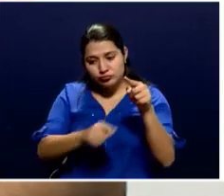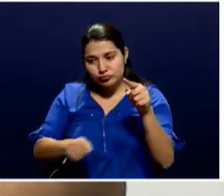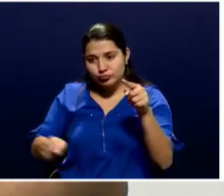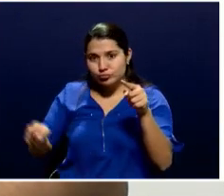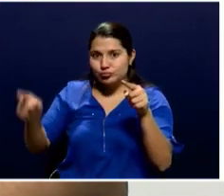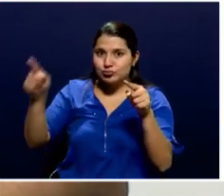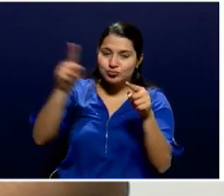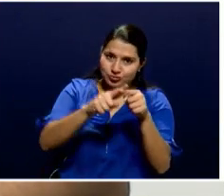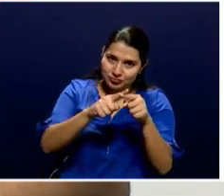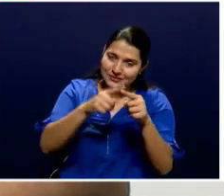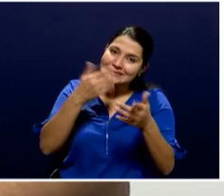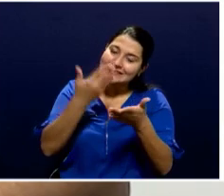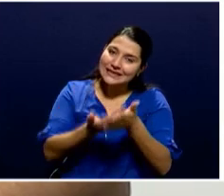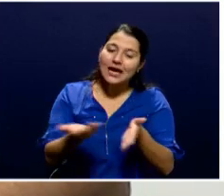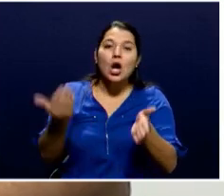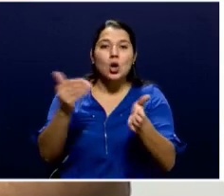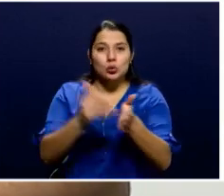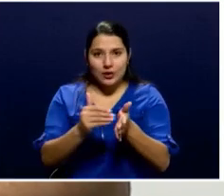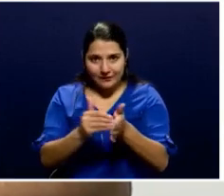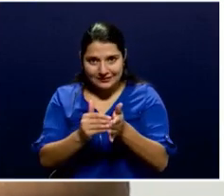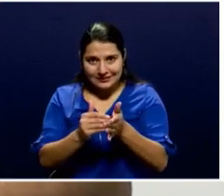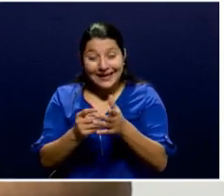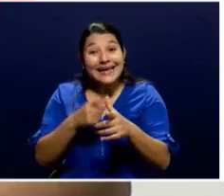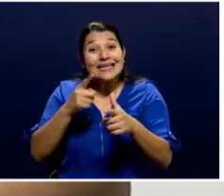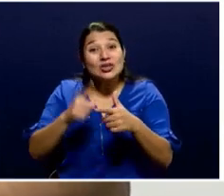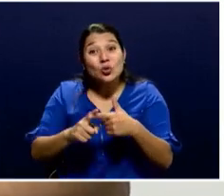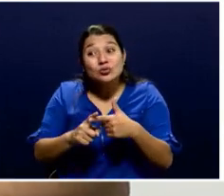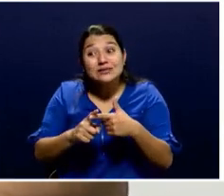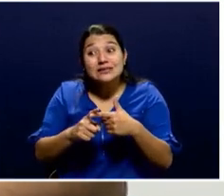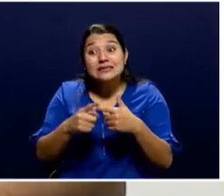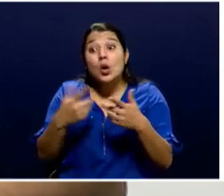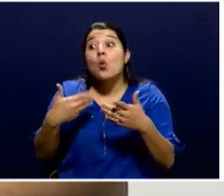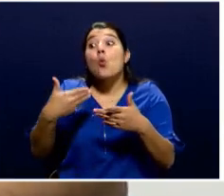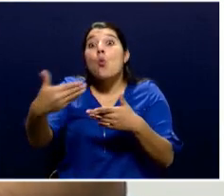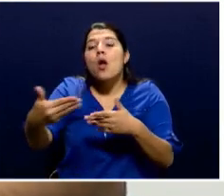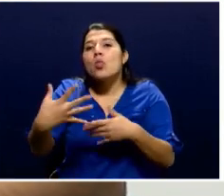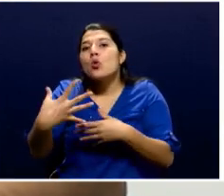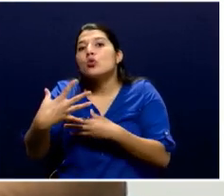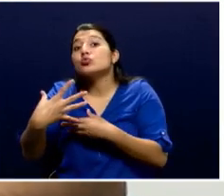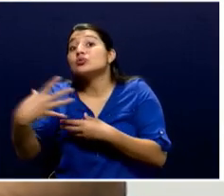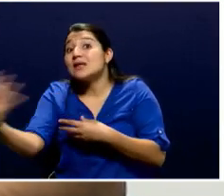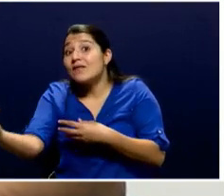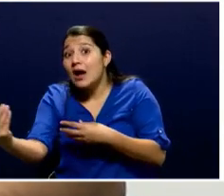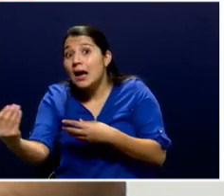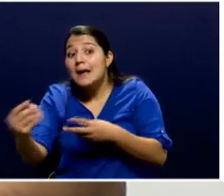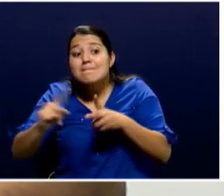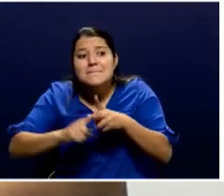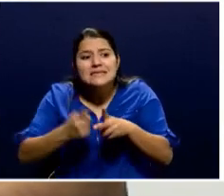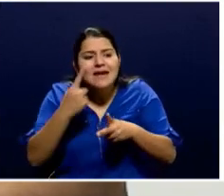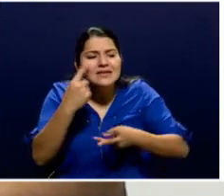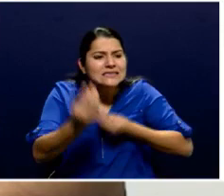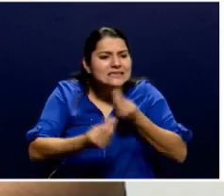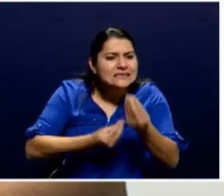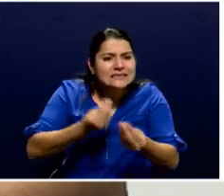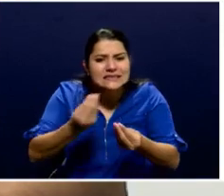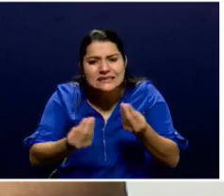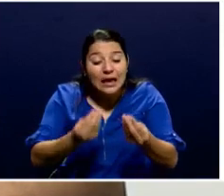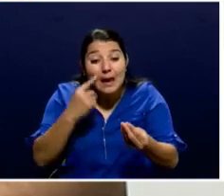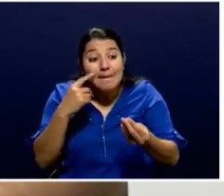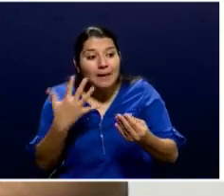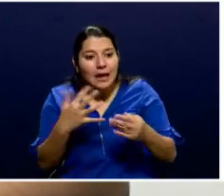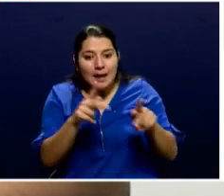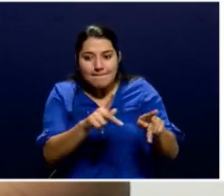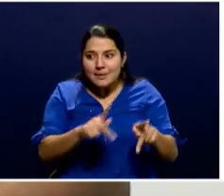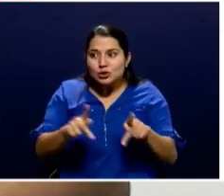del paciente, no tanto el tratamiento del virus, o sea, nada que afecte al virus, sino tratar al paciente y que el paciente y su